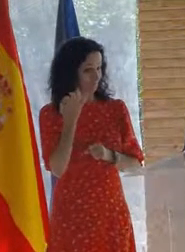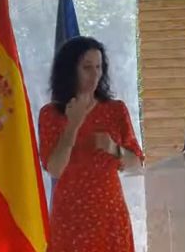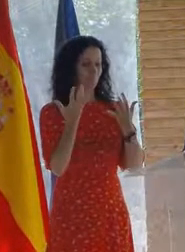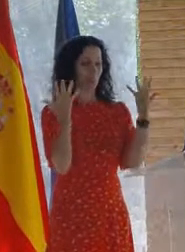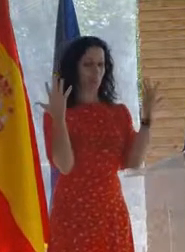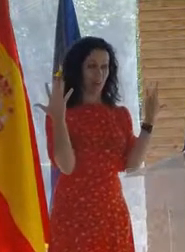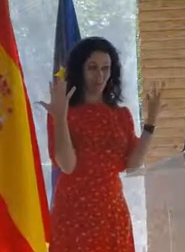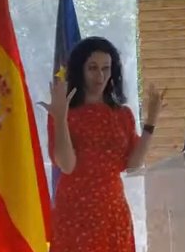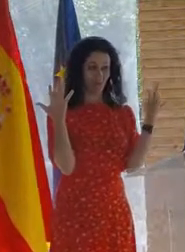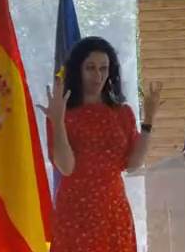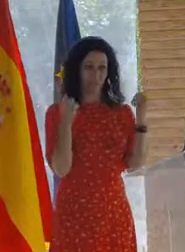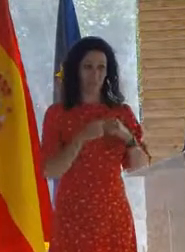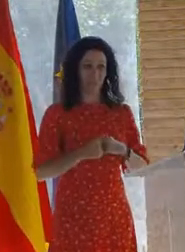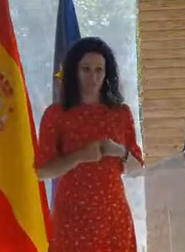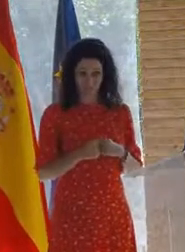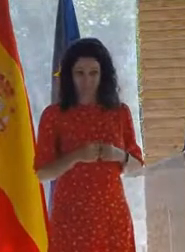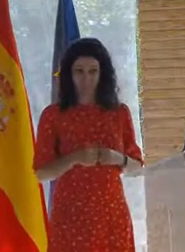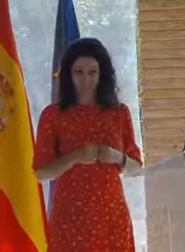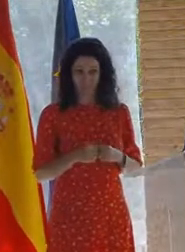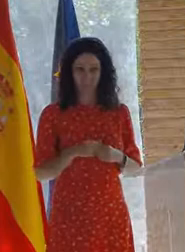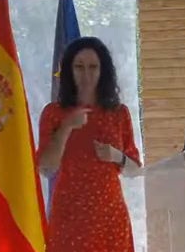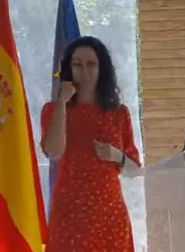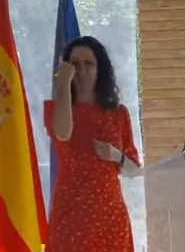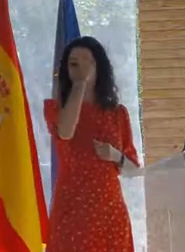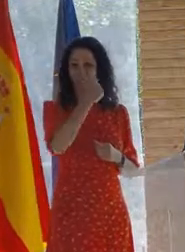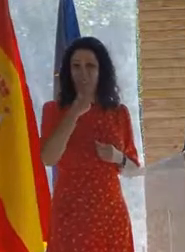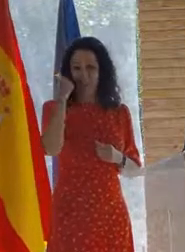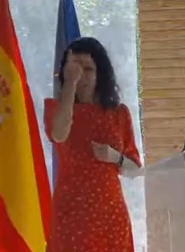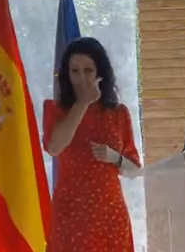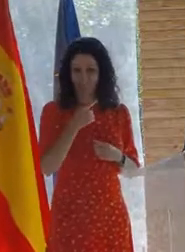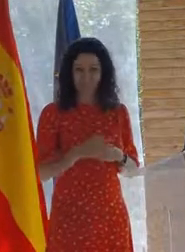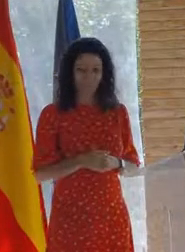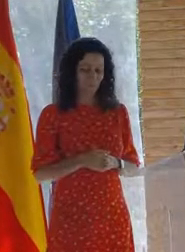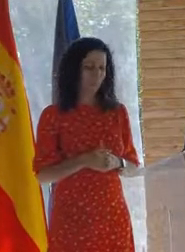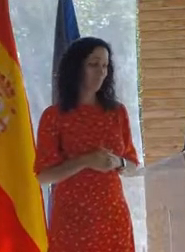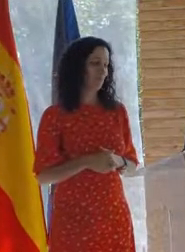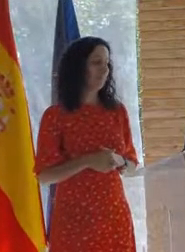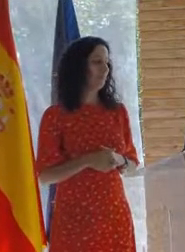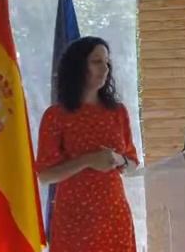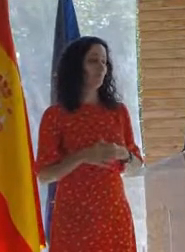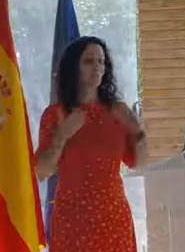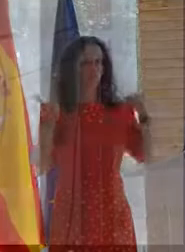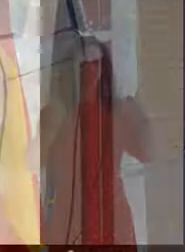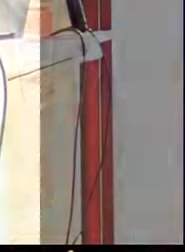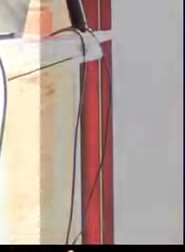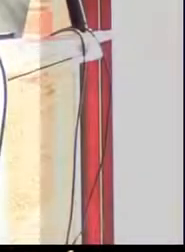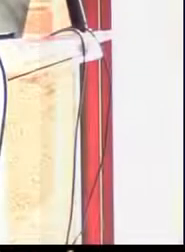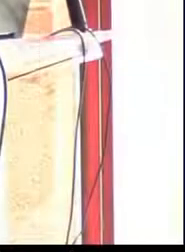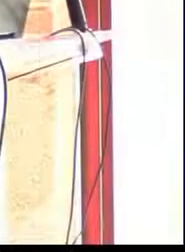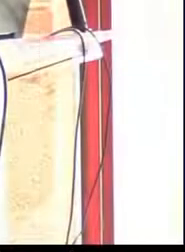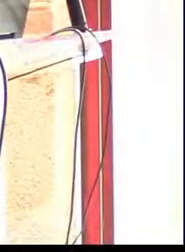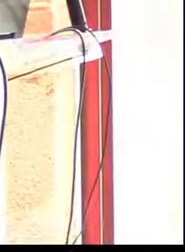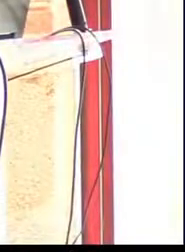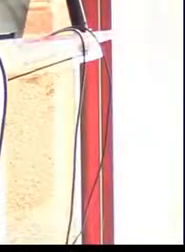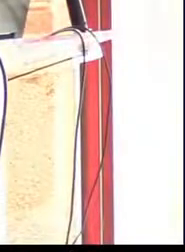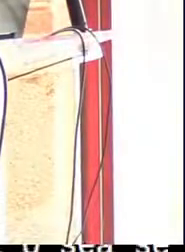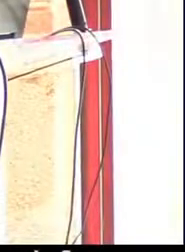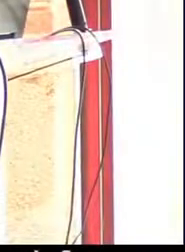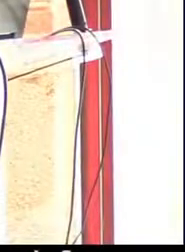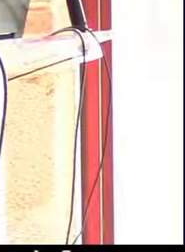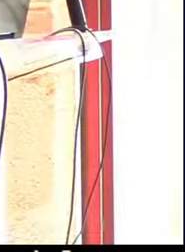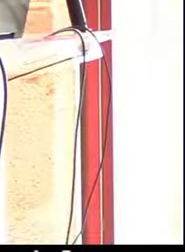e o sea se usan las manos sí la expresión facial el movimiento del